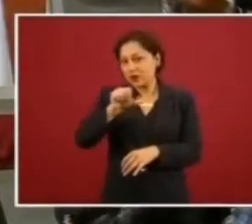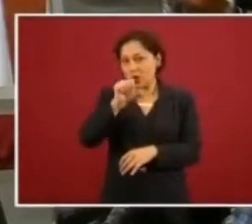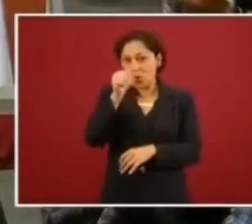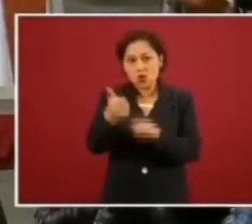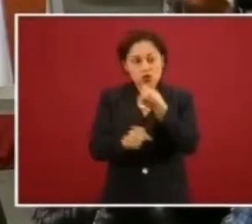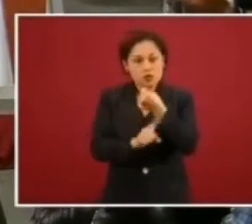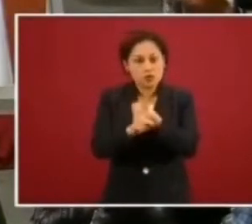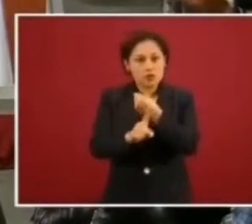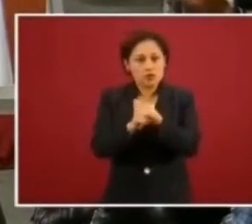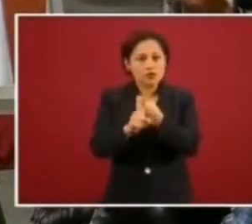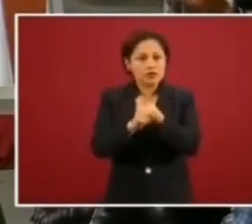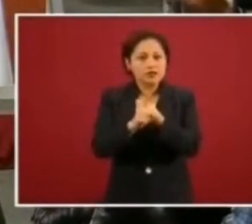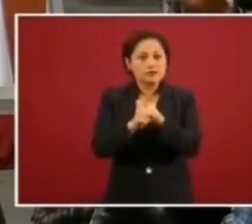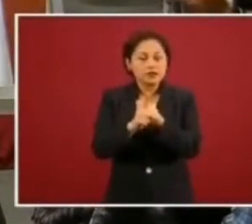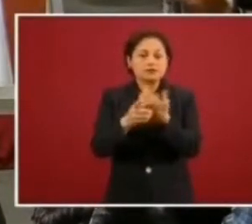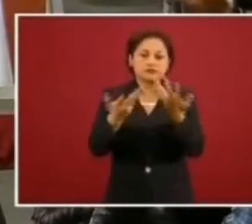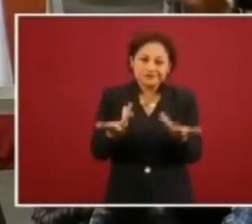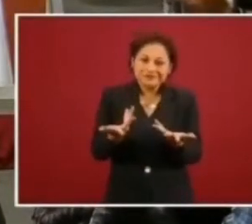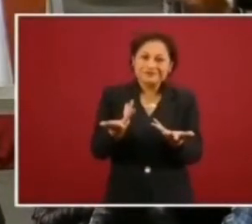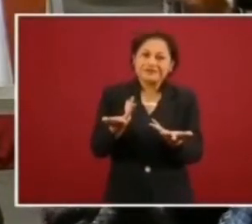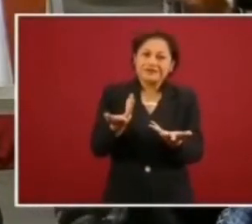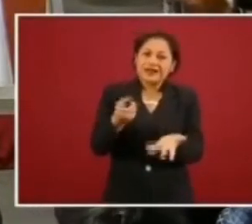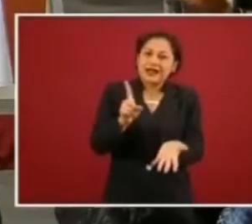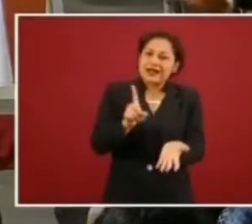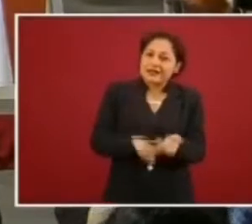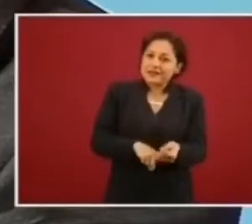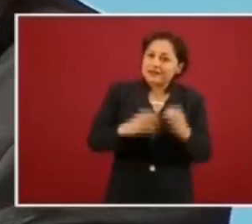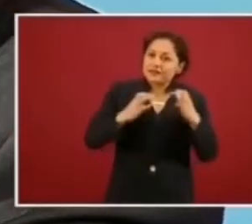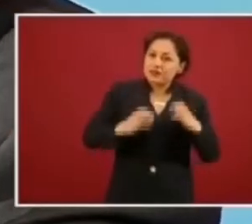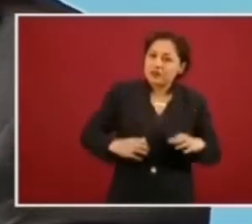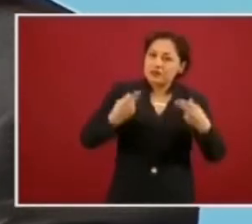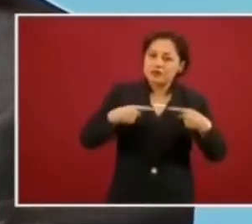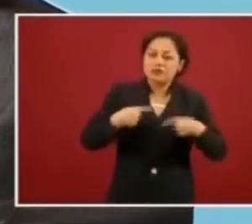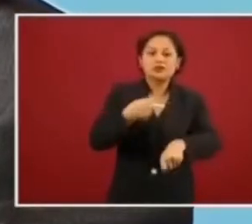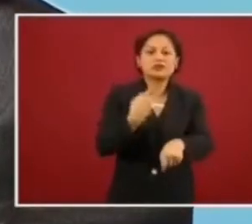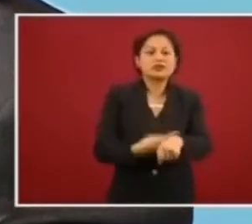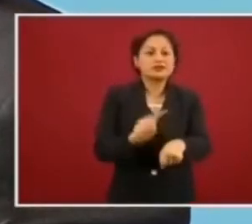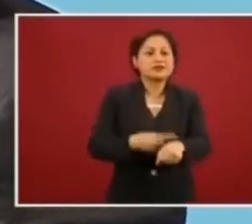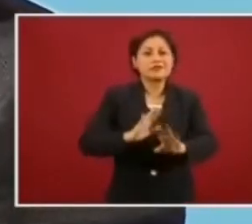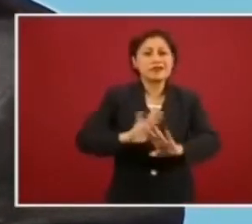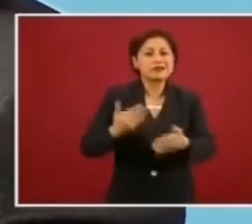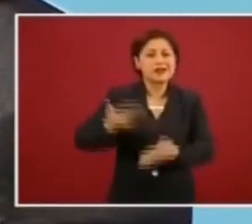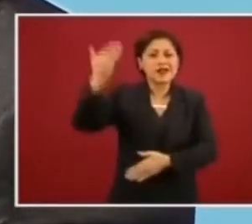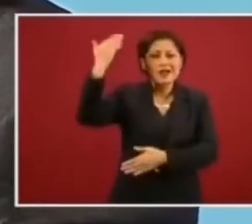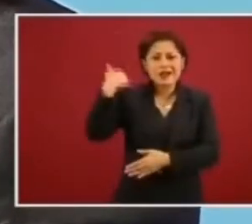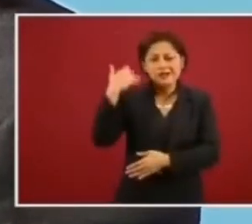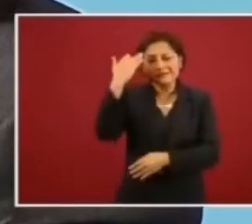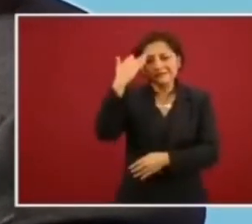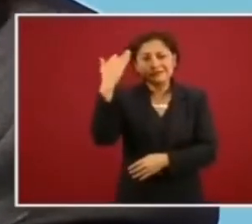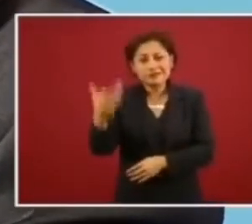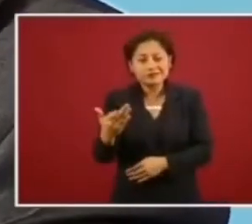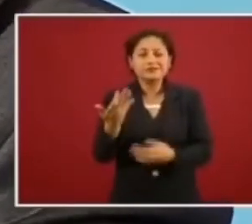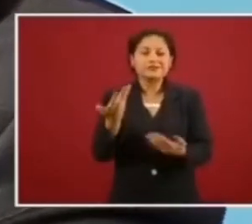la importancia de las enfermedades crónicas que contribuyen a la enfermedad grave por